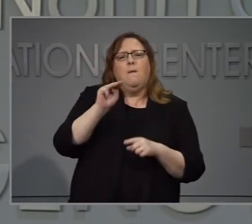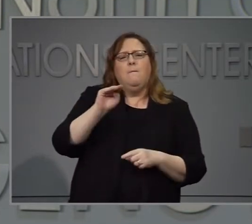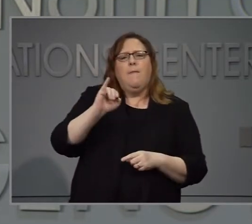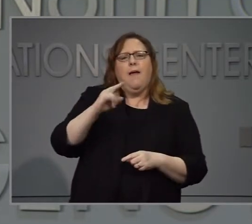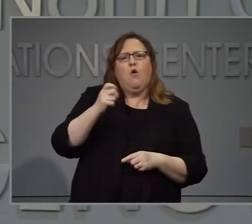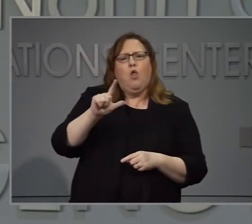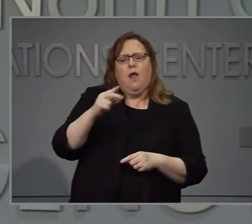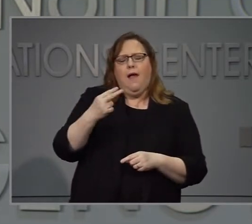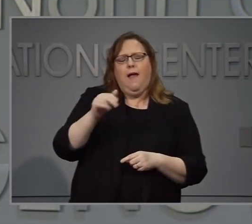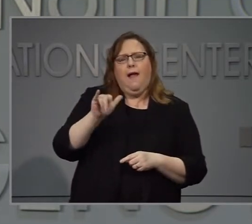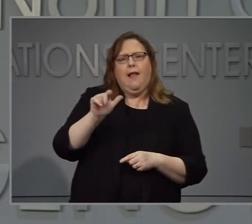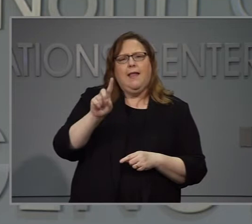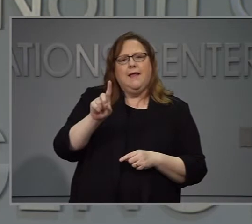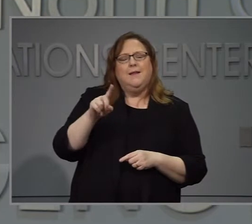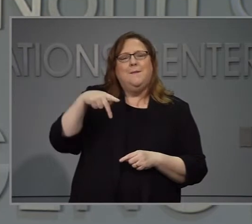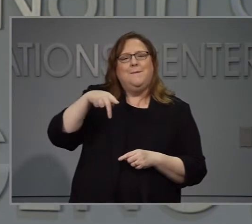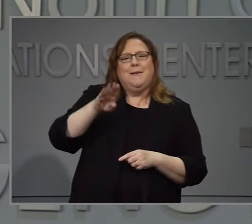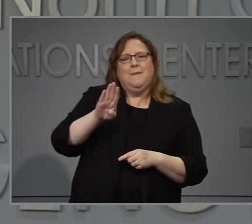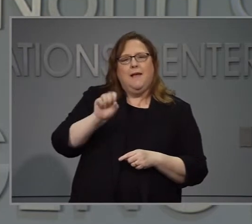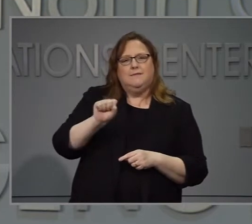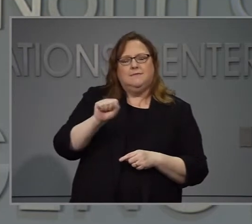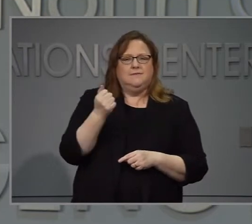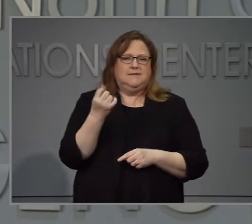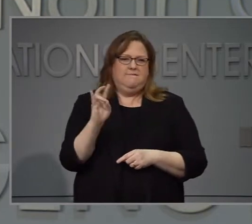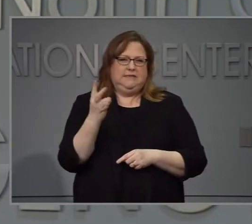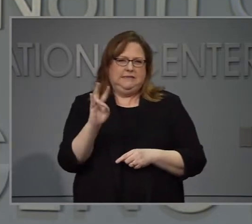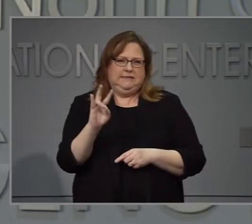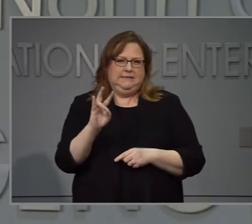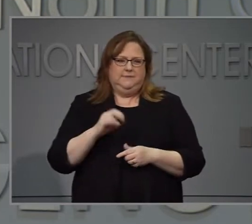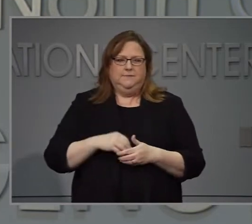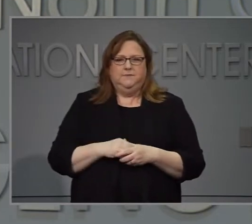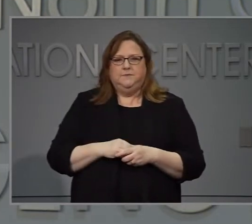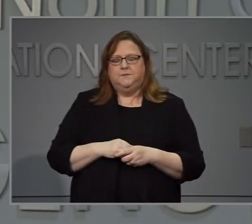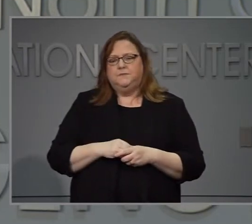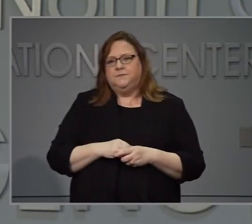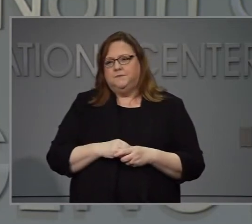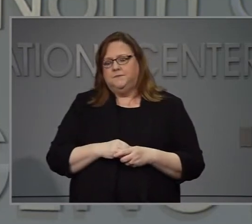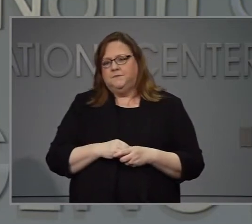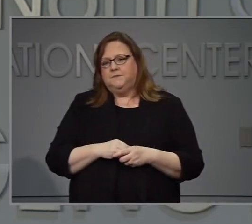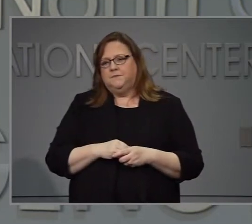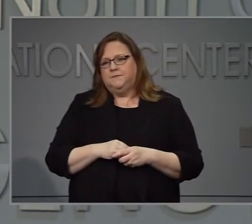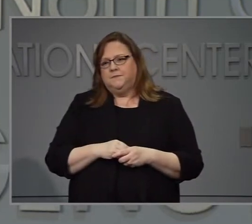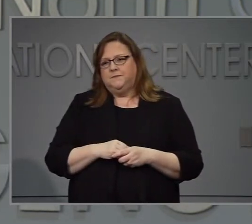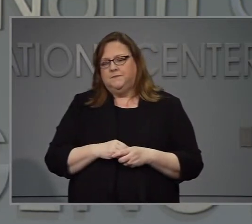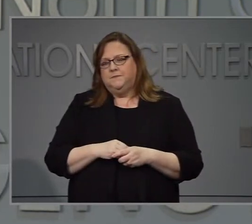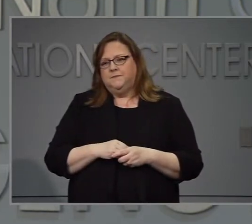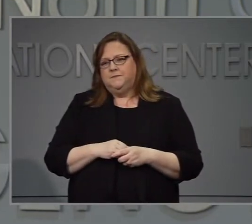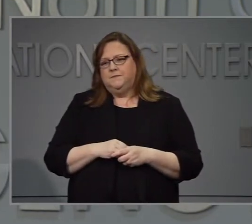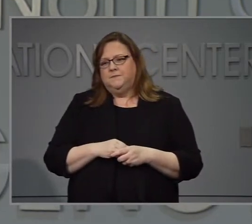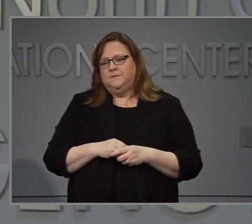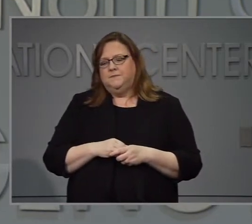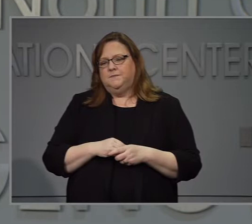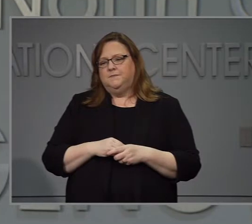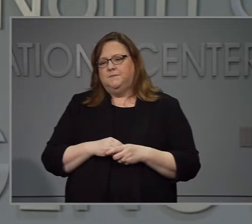michael hayden y días 10 17